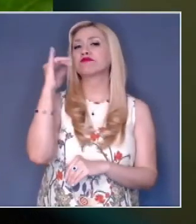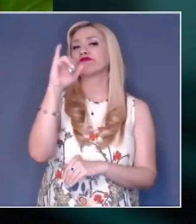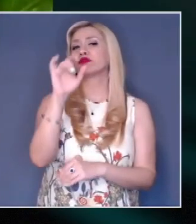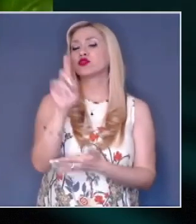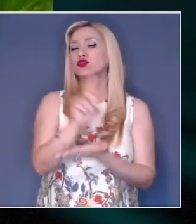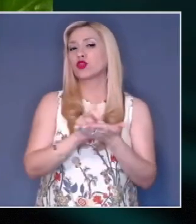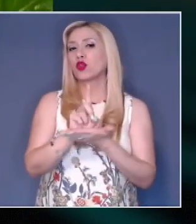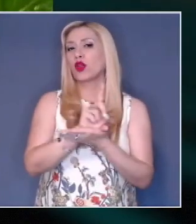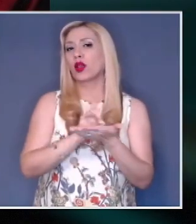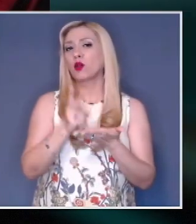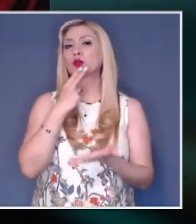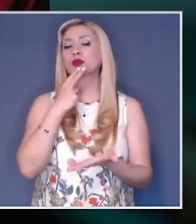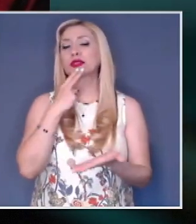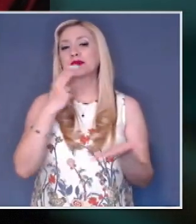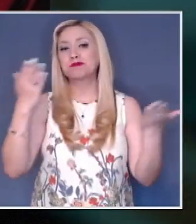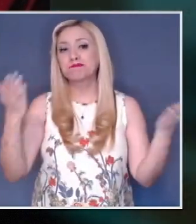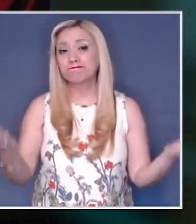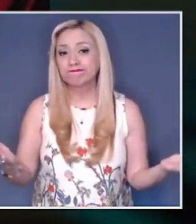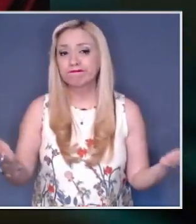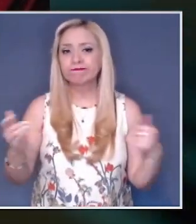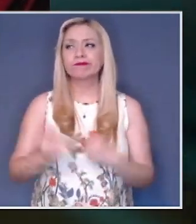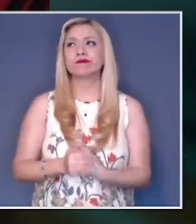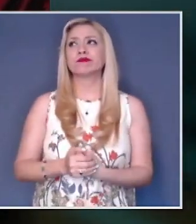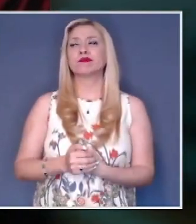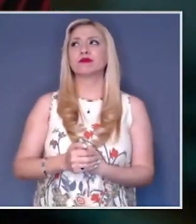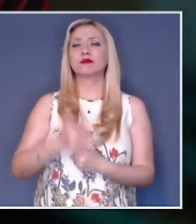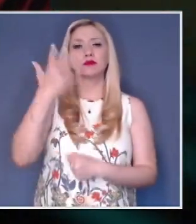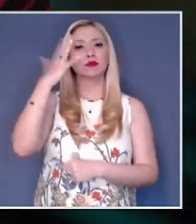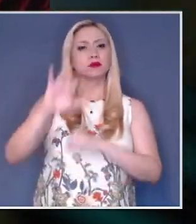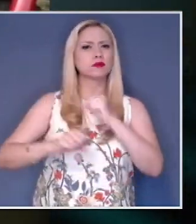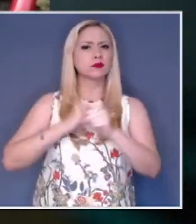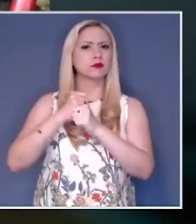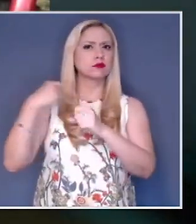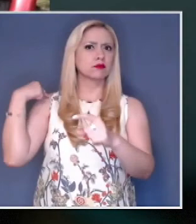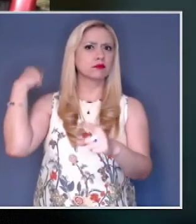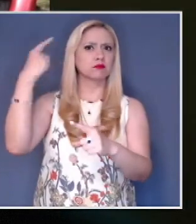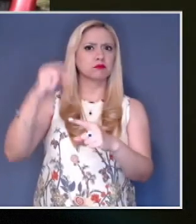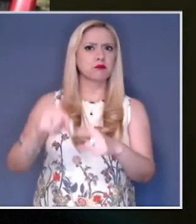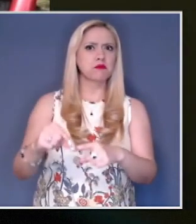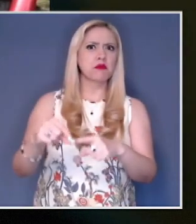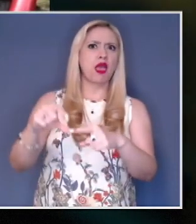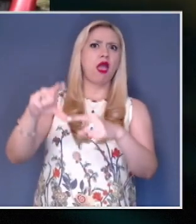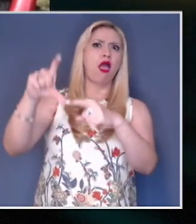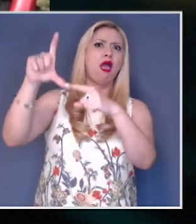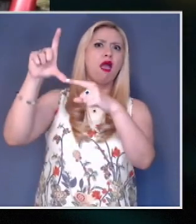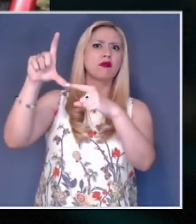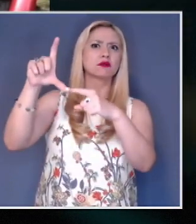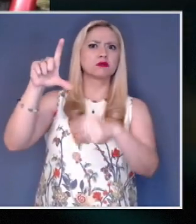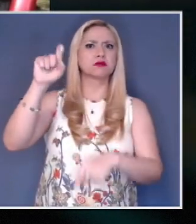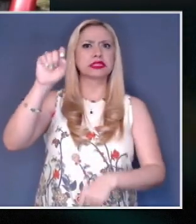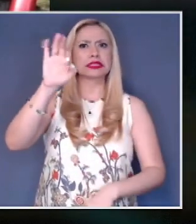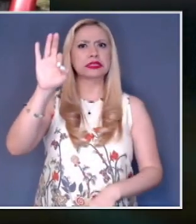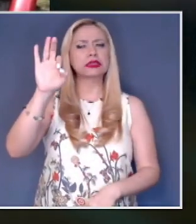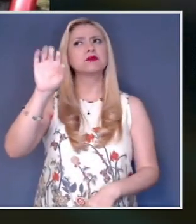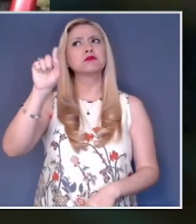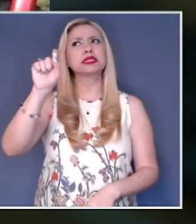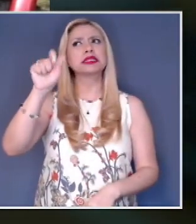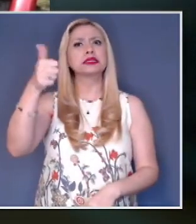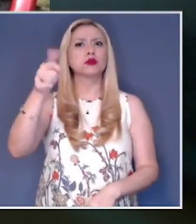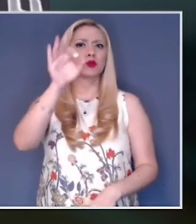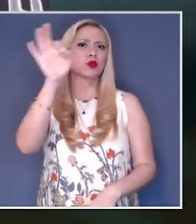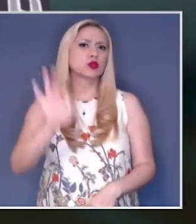Durante los últimos 10 años se ha incrementado 26% el número de personas que han consumido algún tipo de droga a nivel